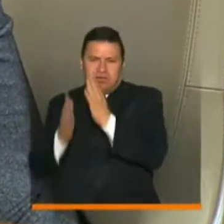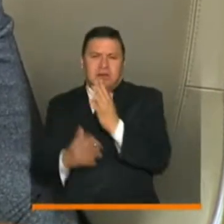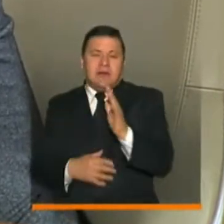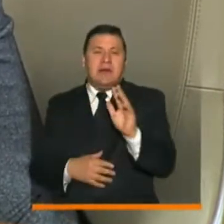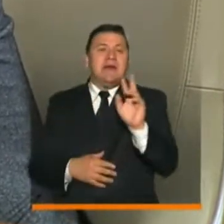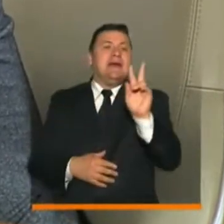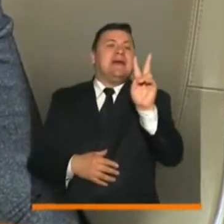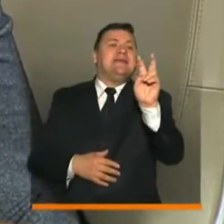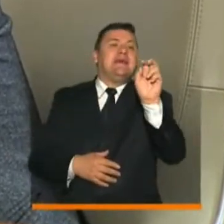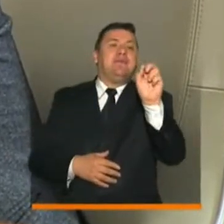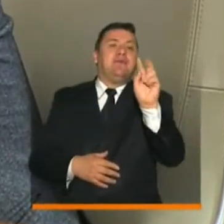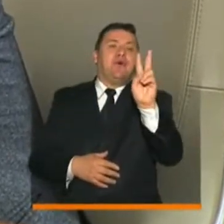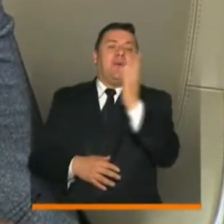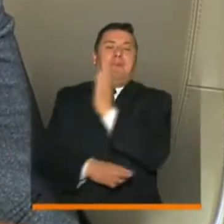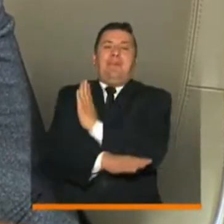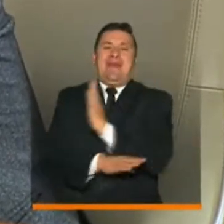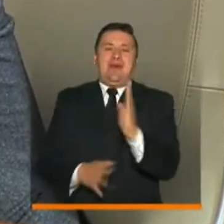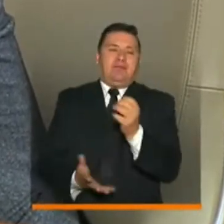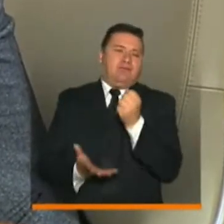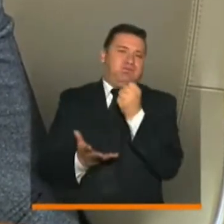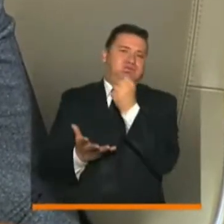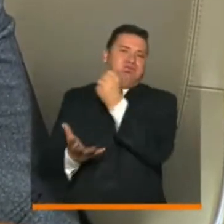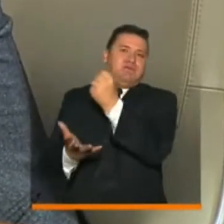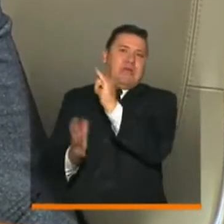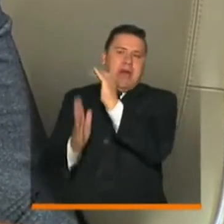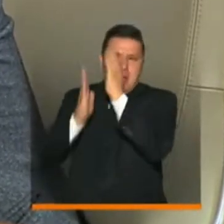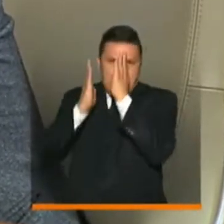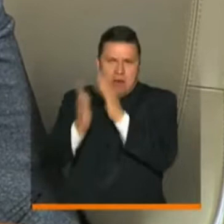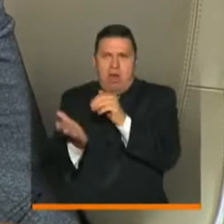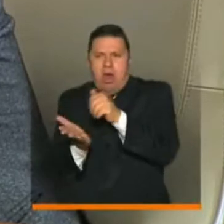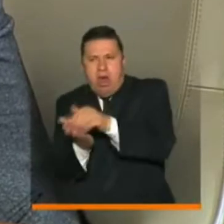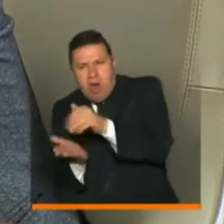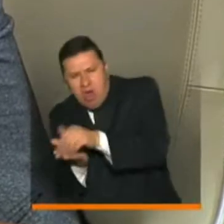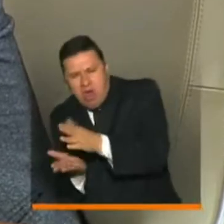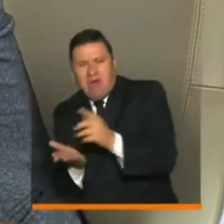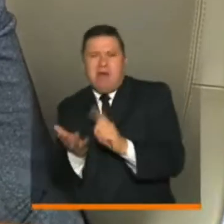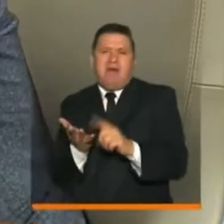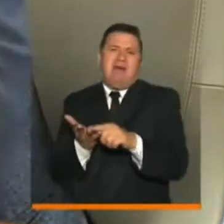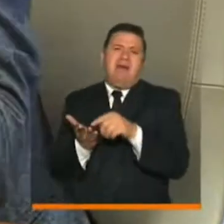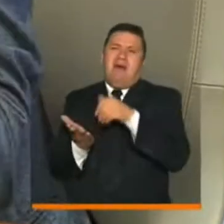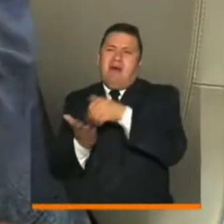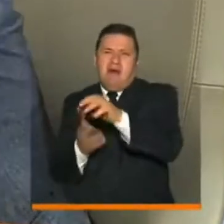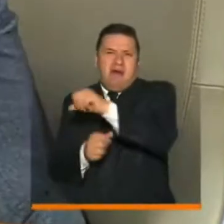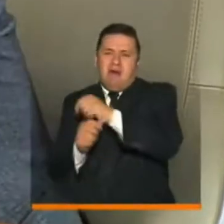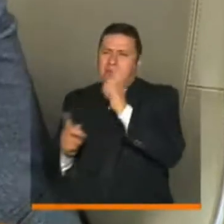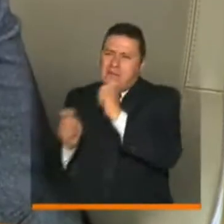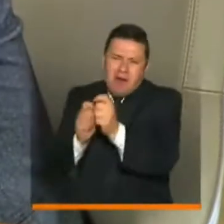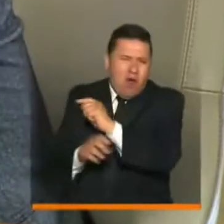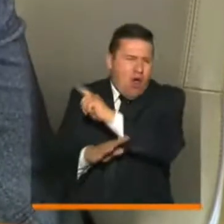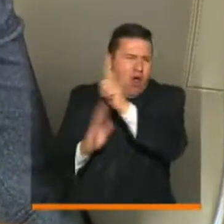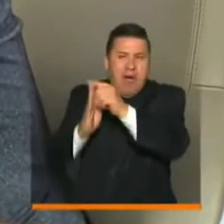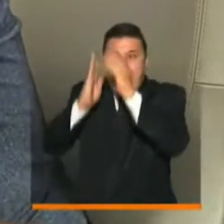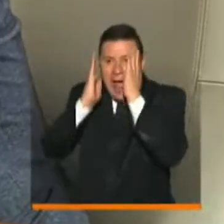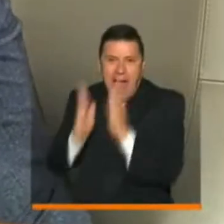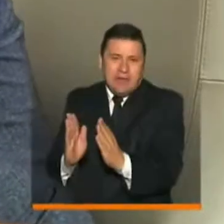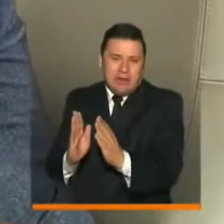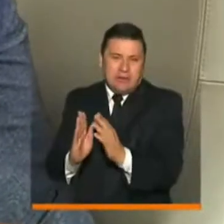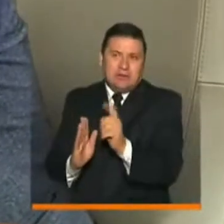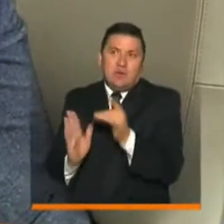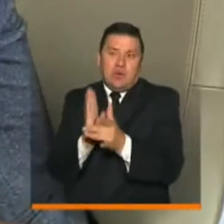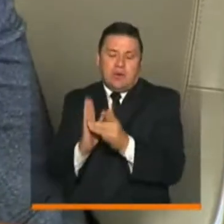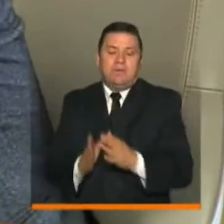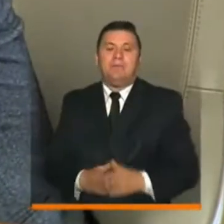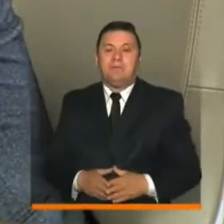de 7.2 billones de pesos que se han atendido con gasto y se atenderán con gasto directo para atender toda esta